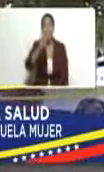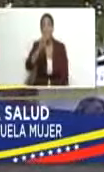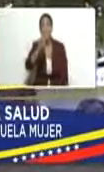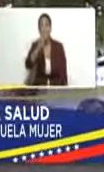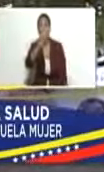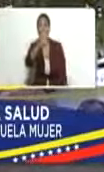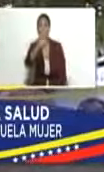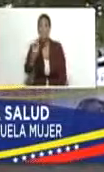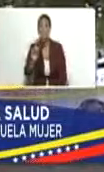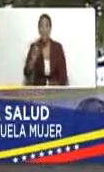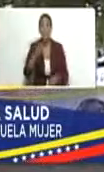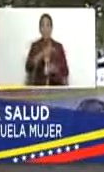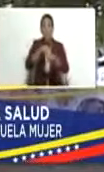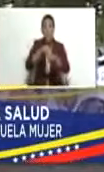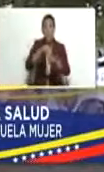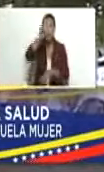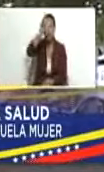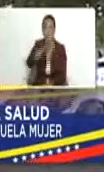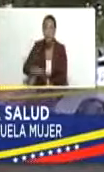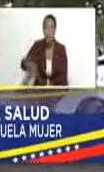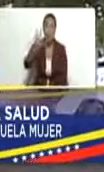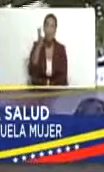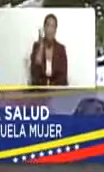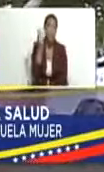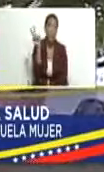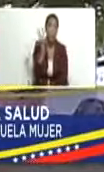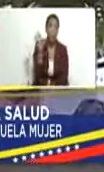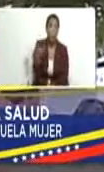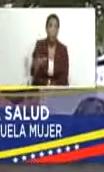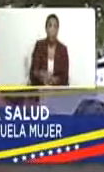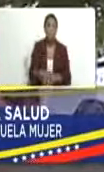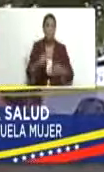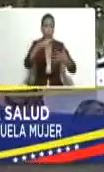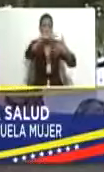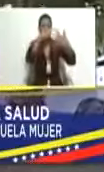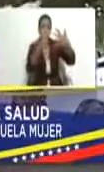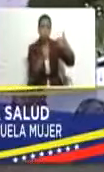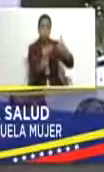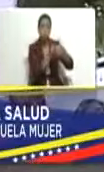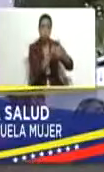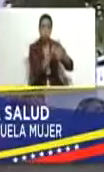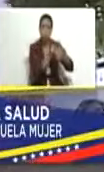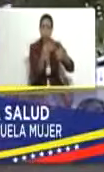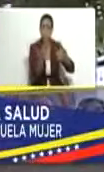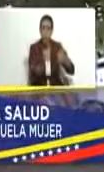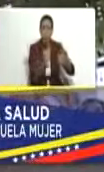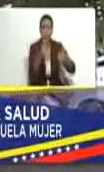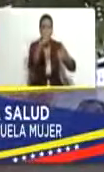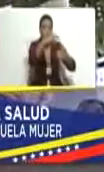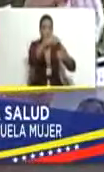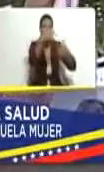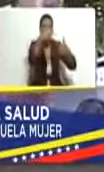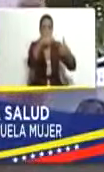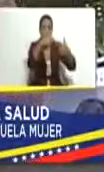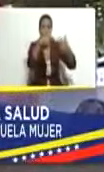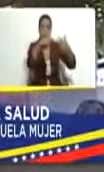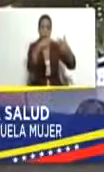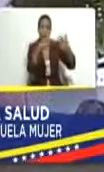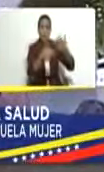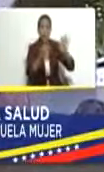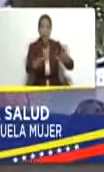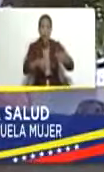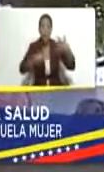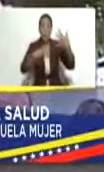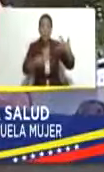misión Venezuela Mujer. Toda la fuerza. Vértice por vértice, los